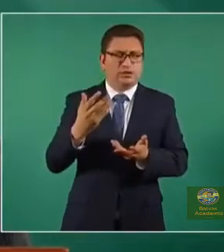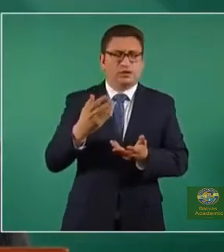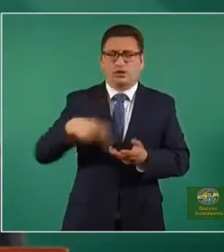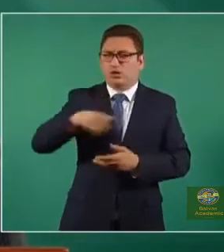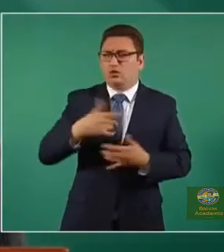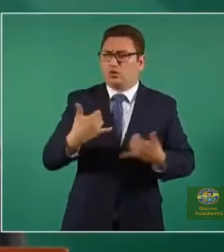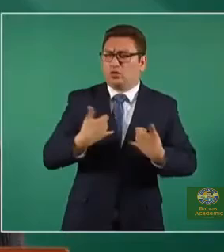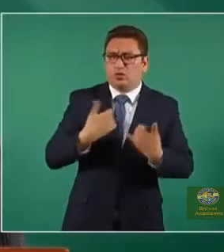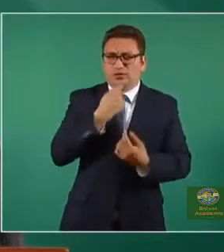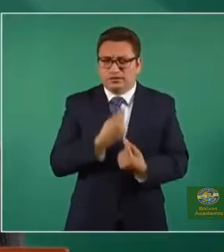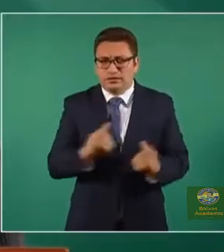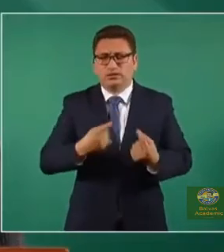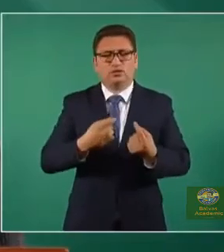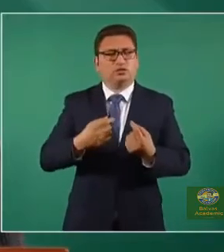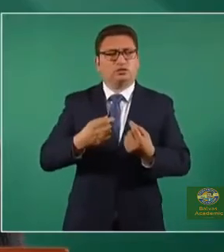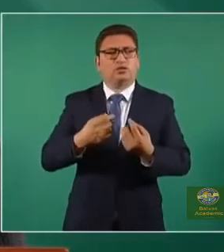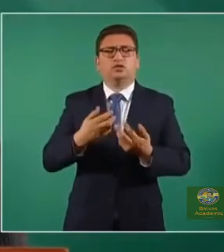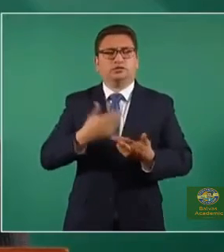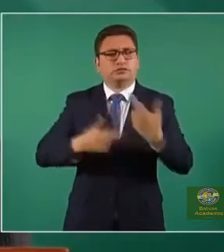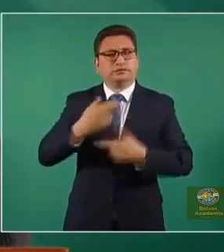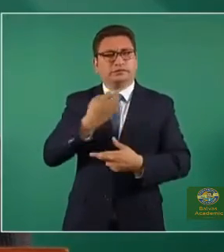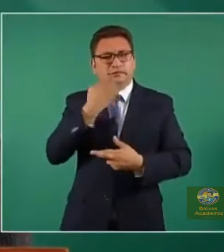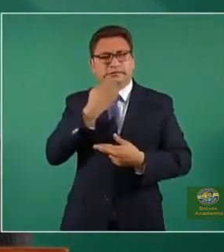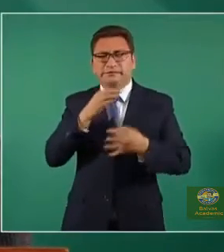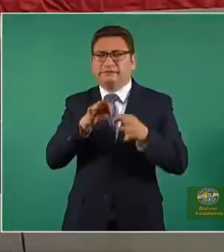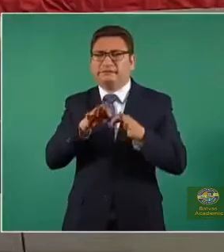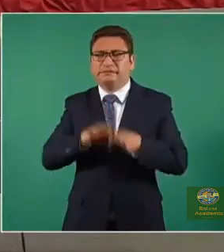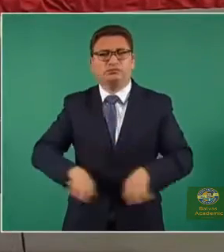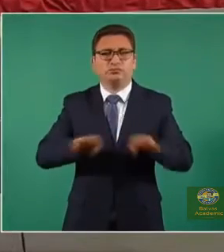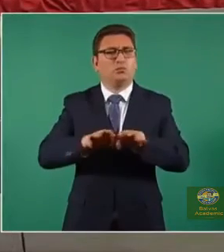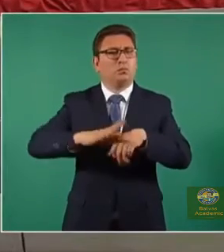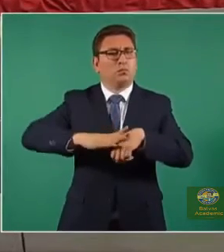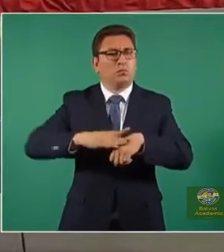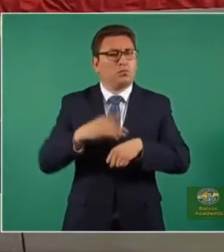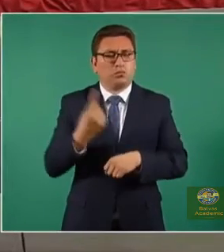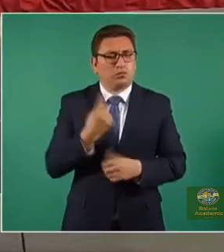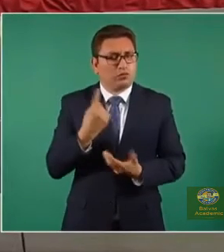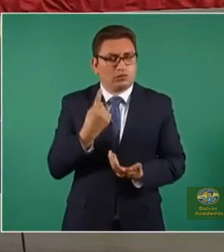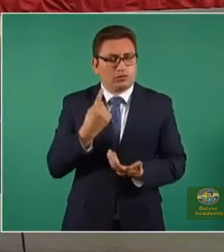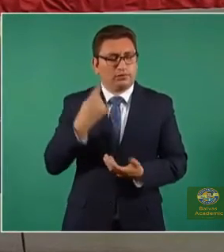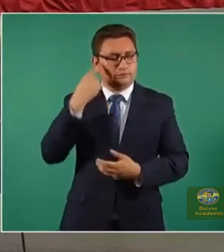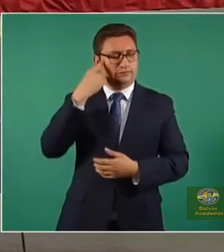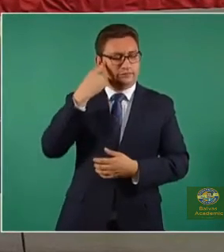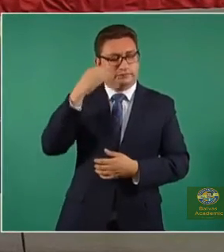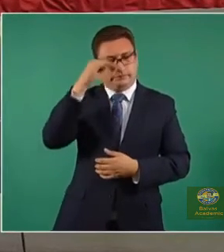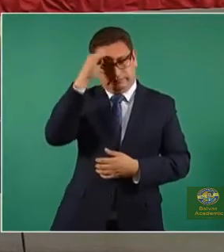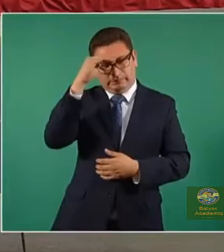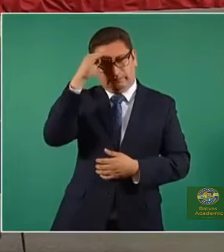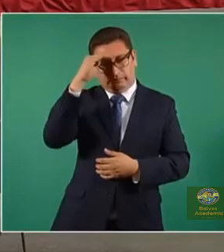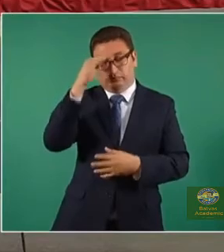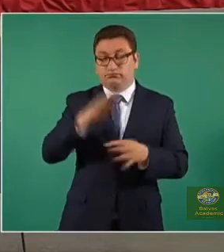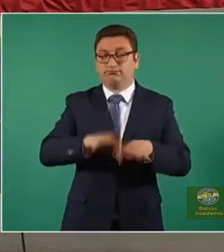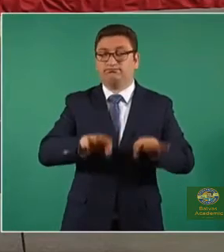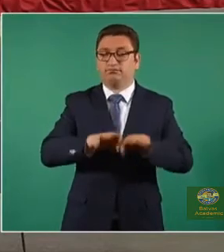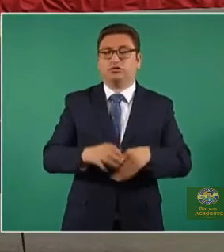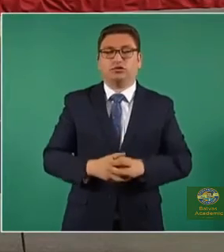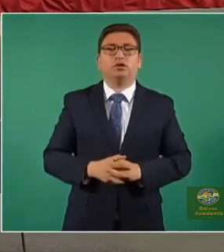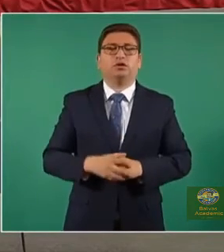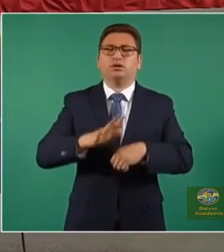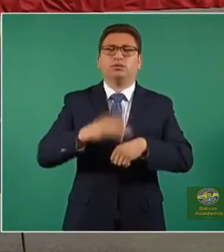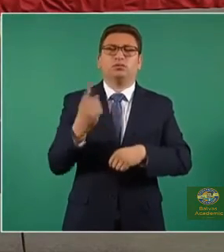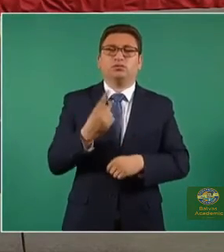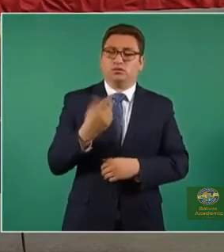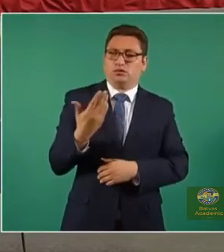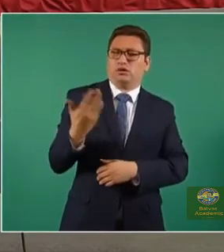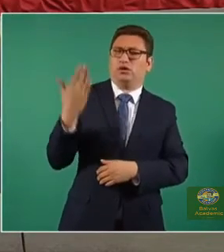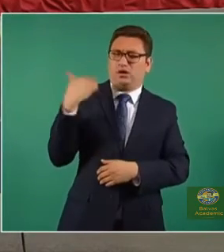nuestros pequeños, nuestras pequeñas, nuestros jóvenes y adolescentes regresen precisamente a lo que es la institución, lo que es la escuela. Si bien lo hemos